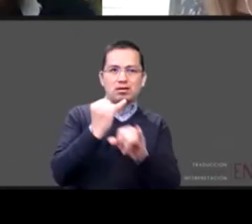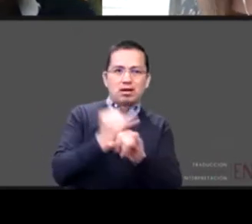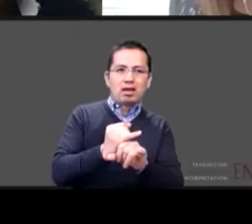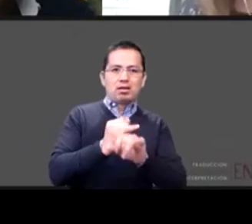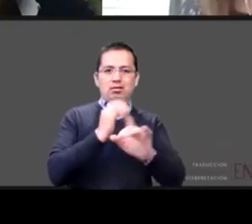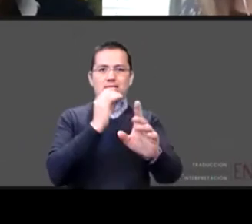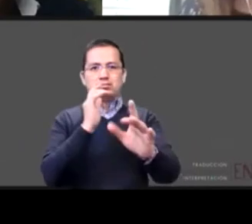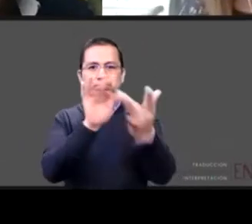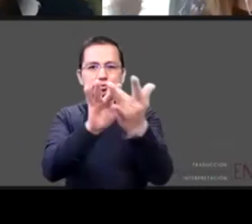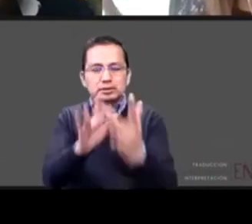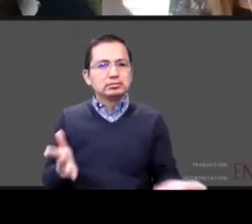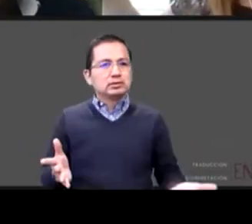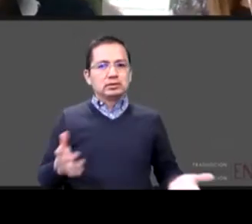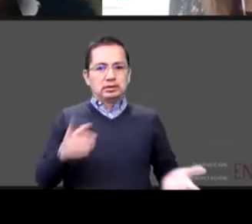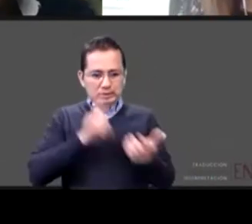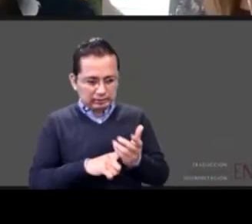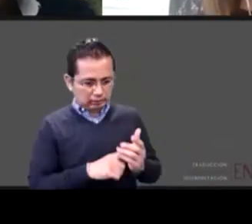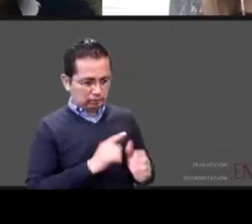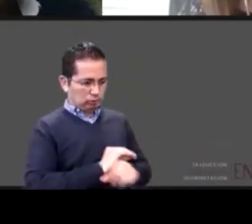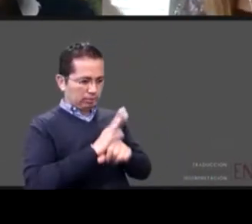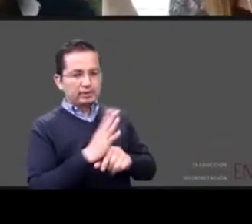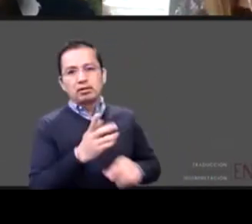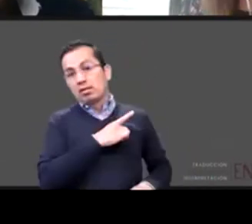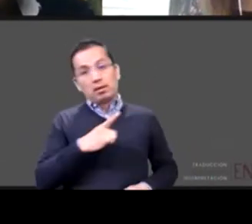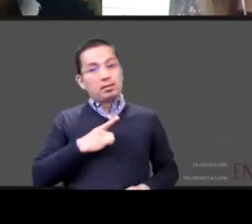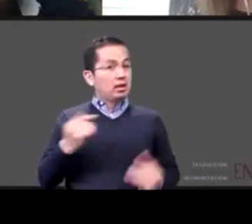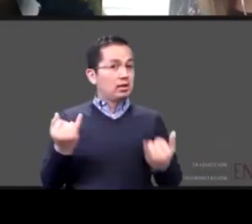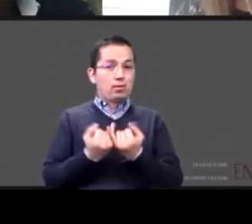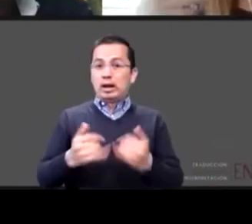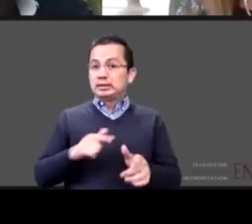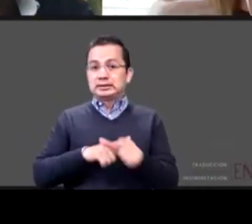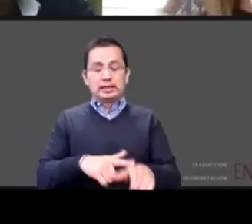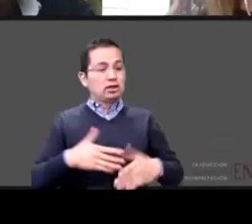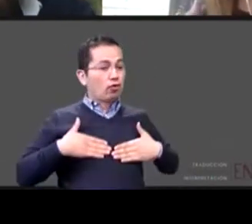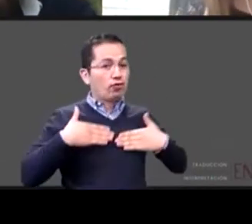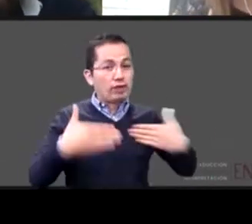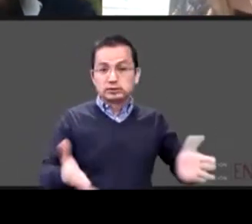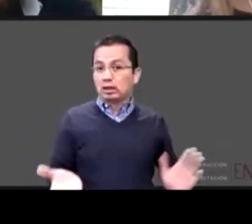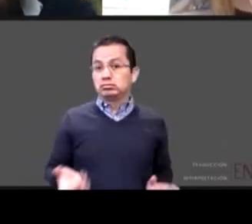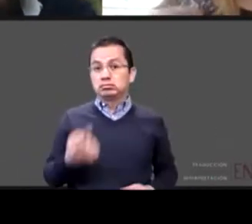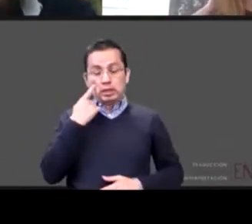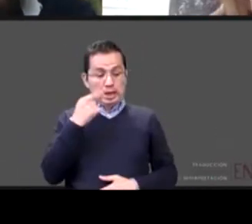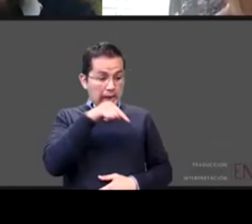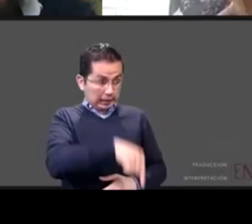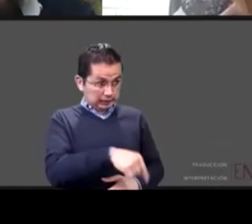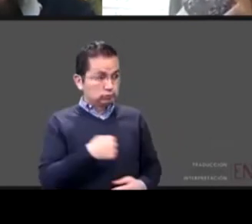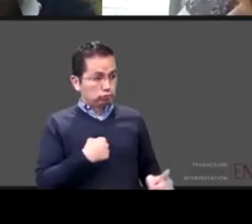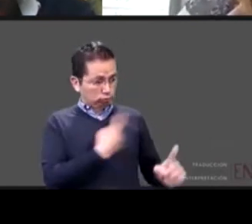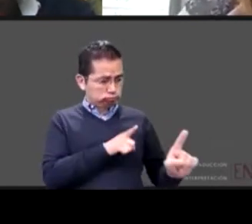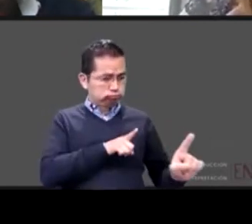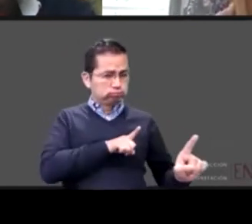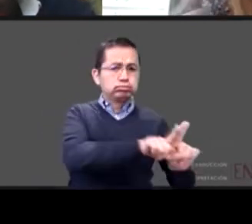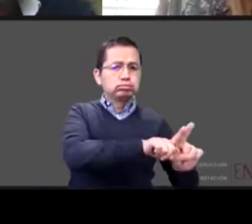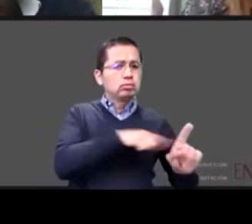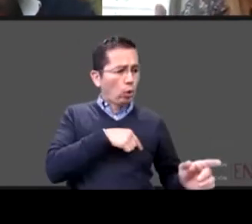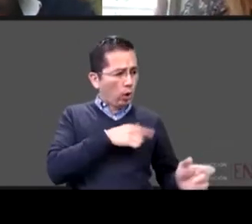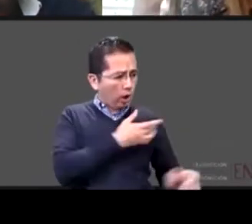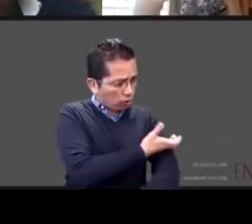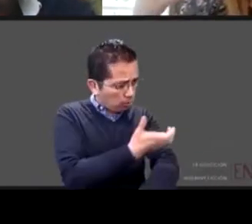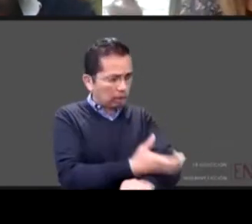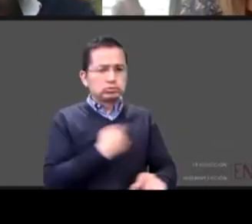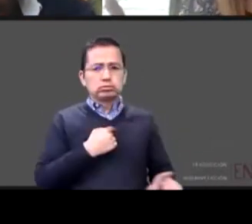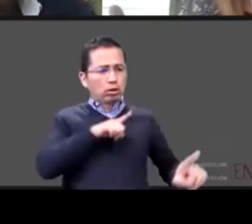del confinamiento, ¿no? Es aquí es seguro, aquí estoy yo, pero aquí también estoy yo, papá. Aquí yo estoy también tu compañero de